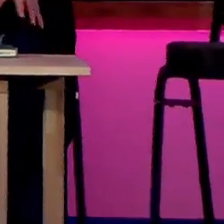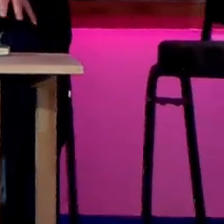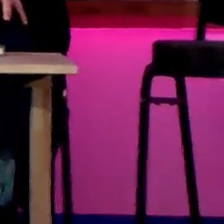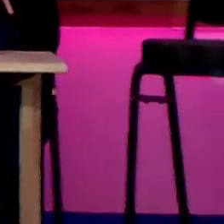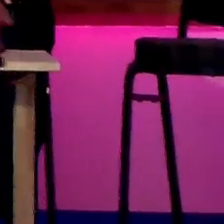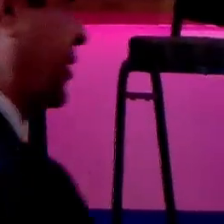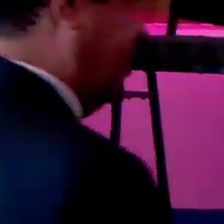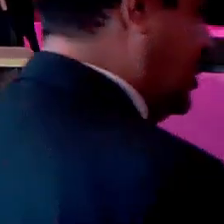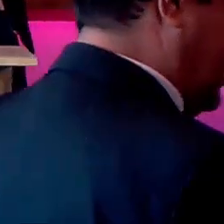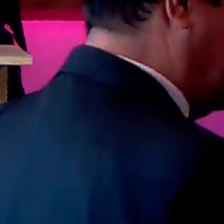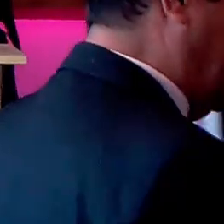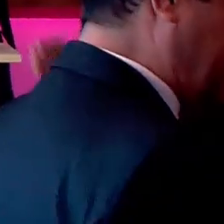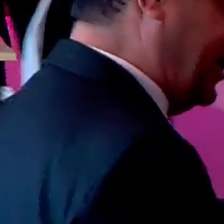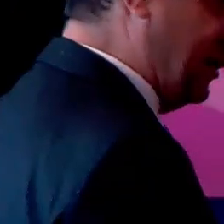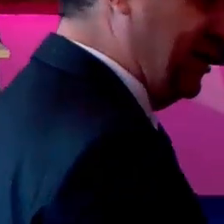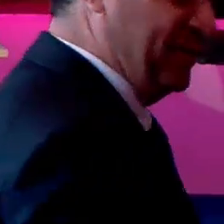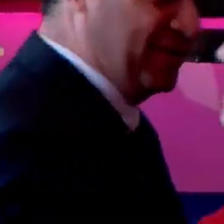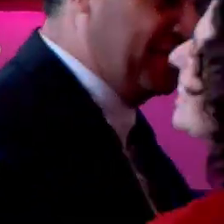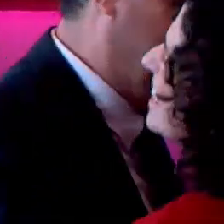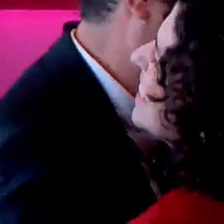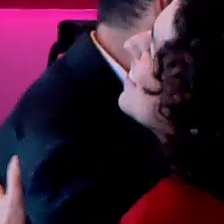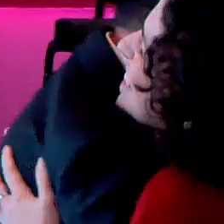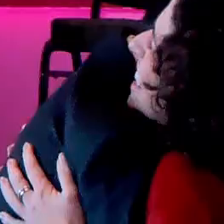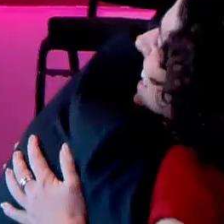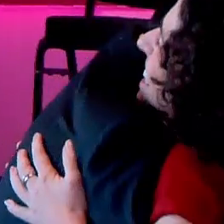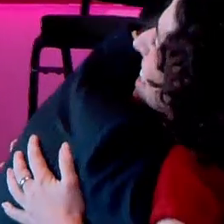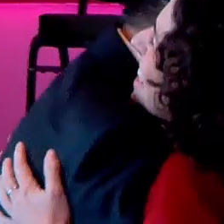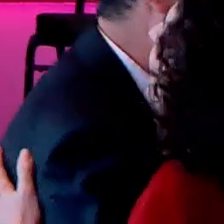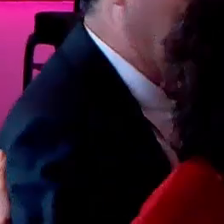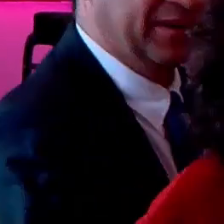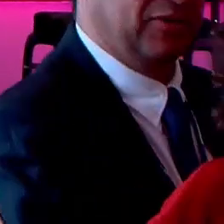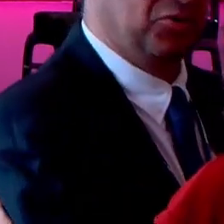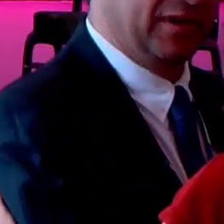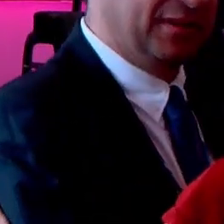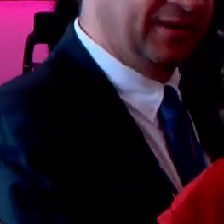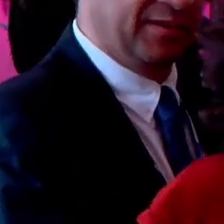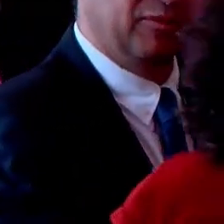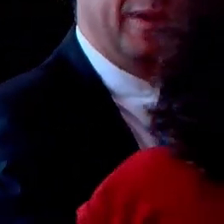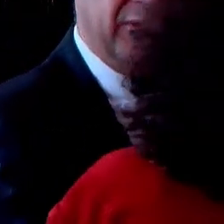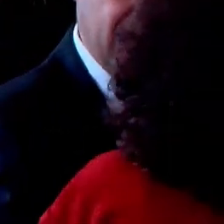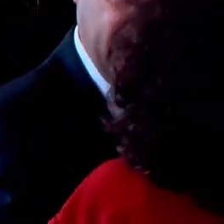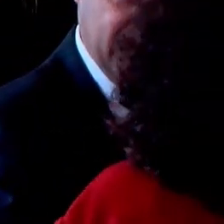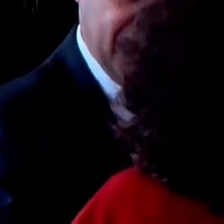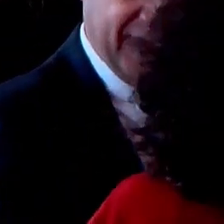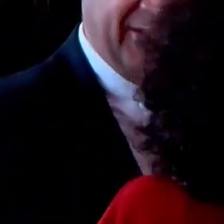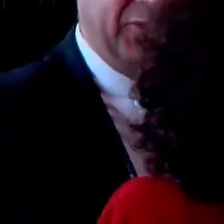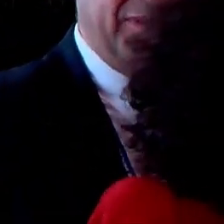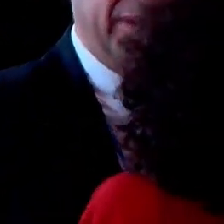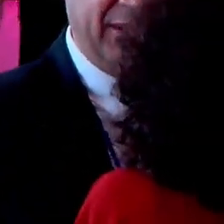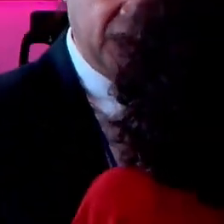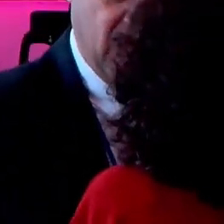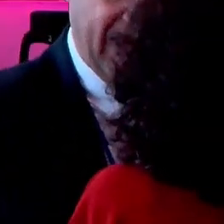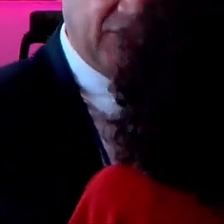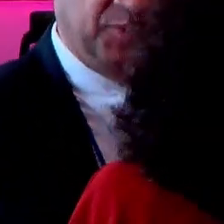Leticia es maestra y doctoranda en educación e investigadora ANI. Así que bueno, les pido un fuerte aplauso. También